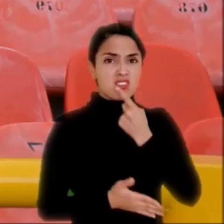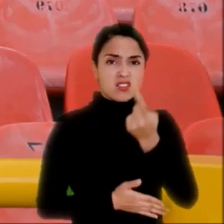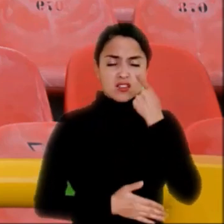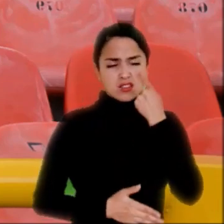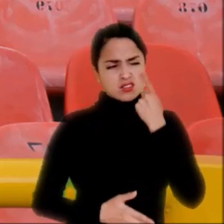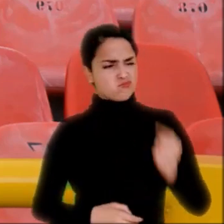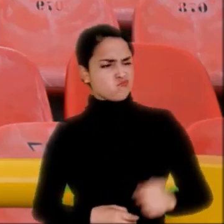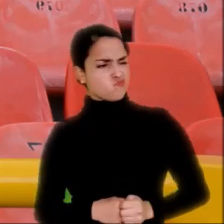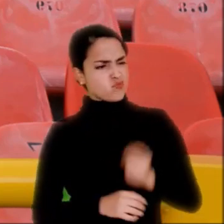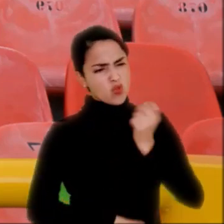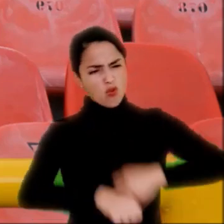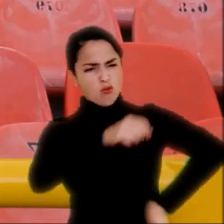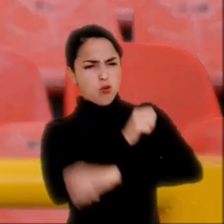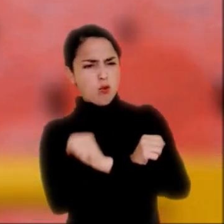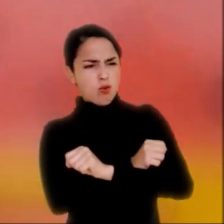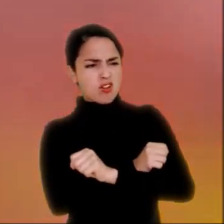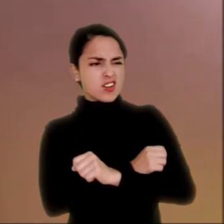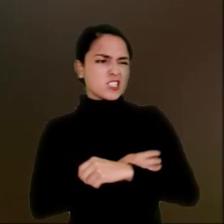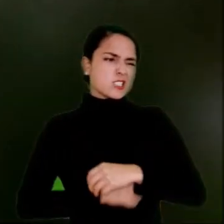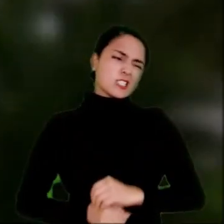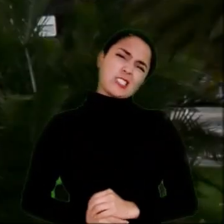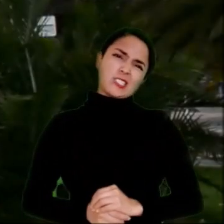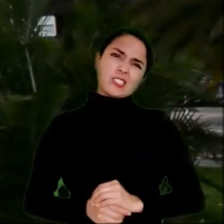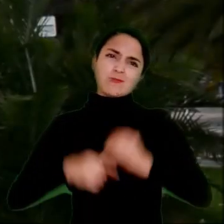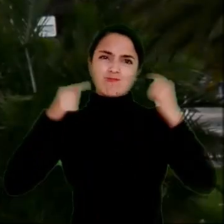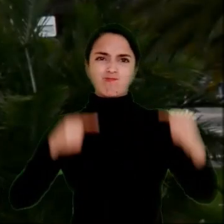la presencia del otro equipo?